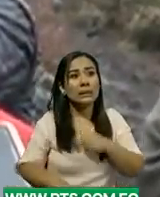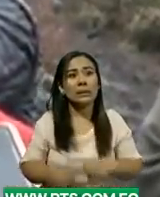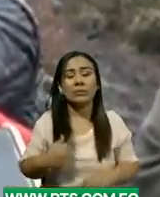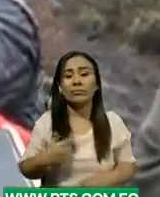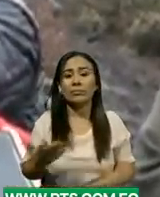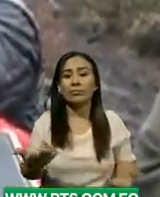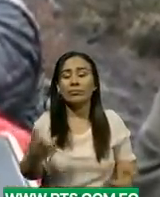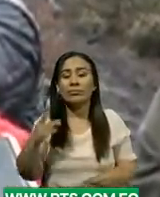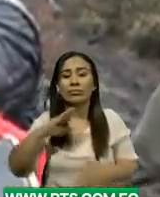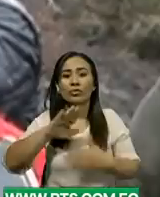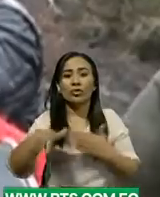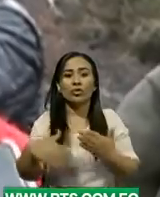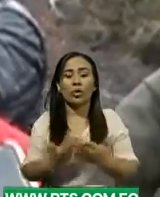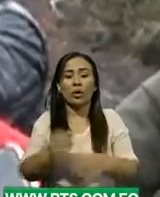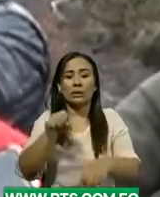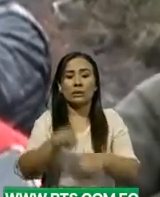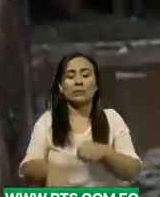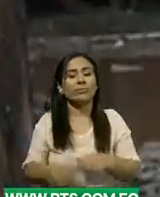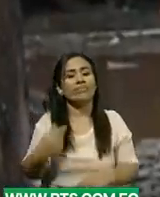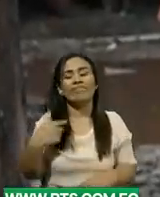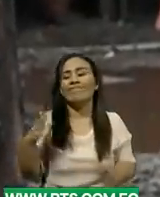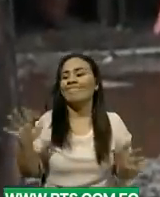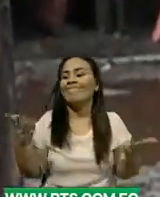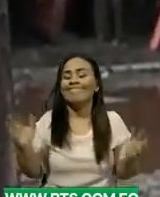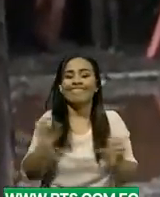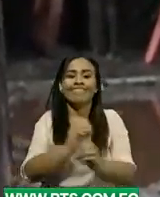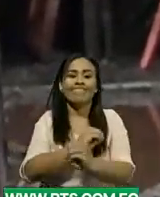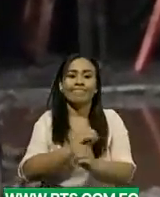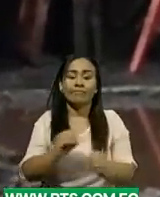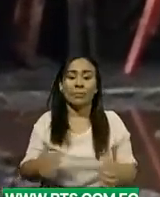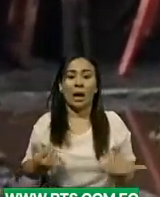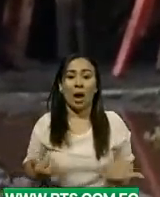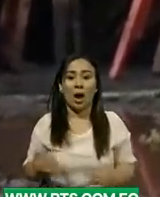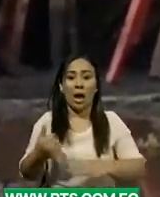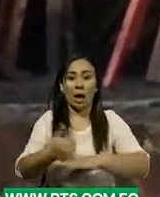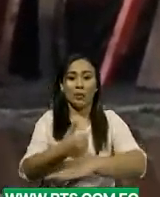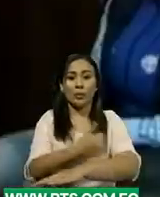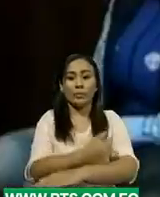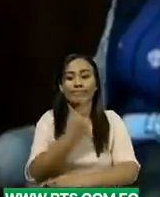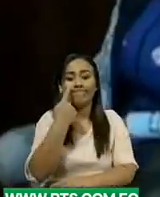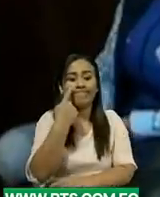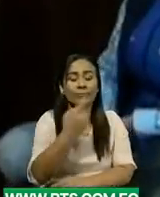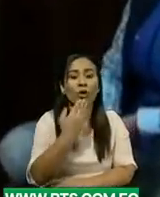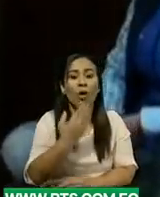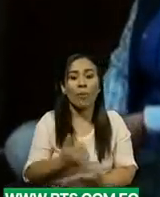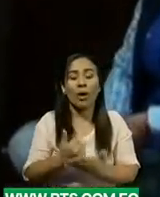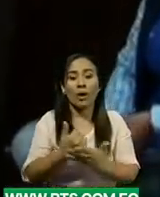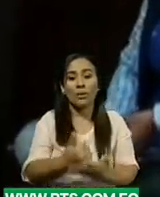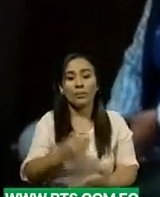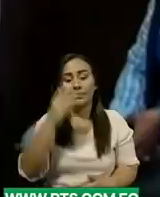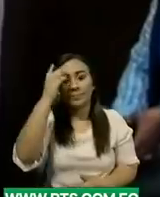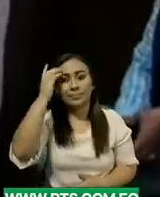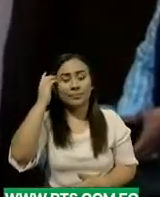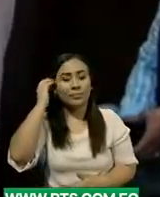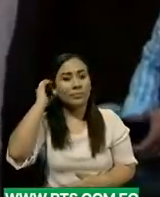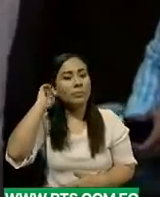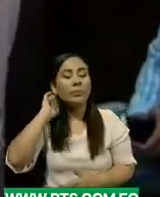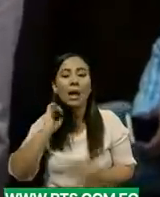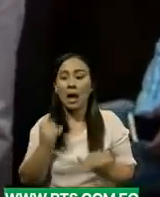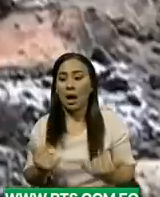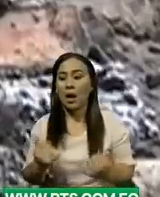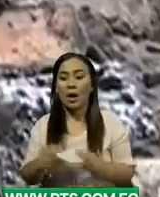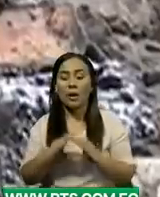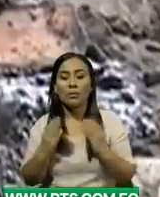todo destruido, ya no vale ni para nada. Las autoridades toman las precauciones del caso. El COE parroquial está